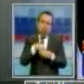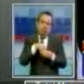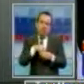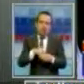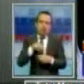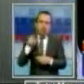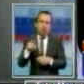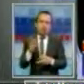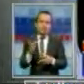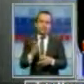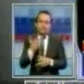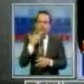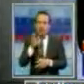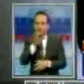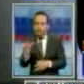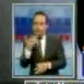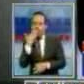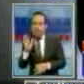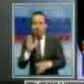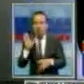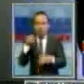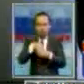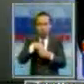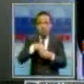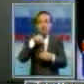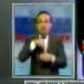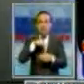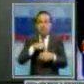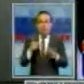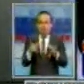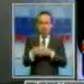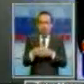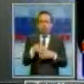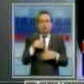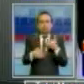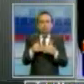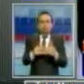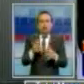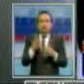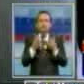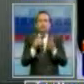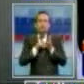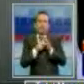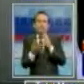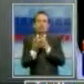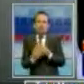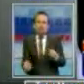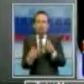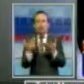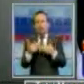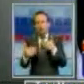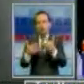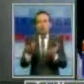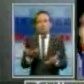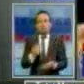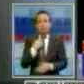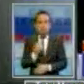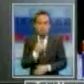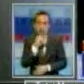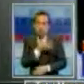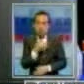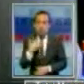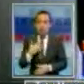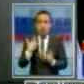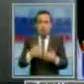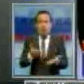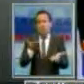van a participar, van a ayudar a buscar soluciones, van a tener un enganche. ¿No le tiene miedo al Partido Comunista en el gabinete? Que no, 40 años. Mire, yo he trabajado en